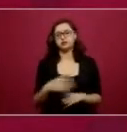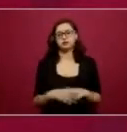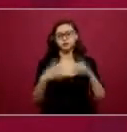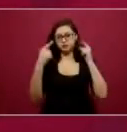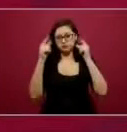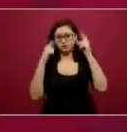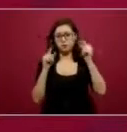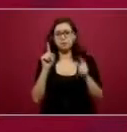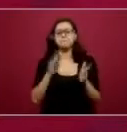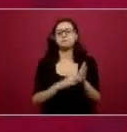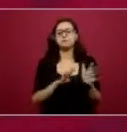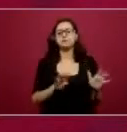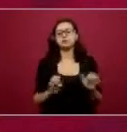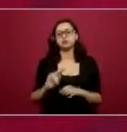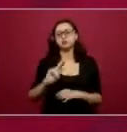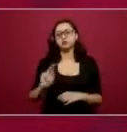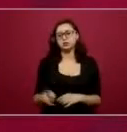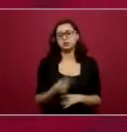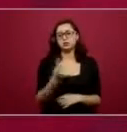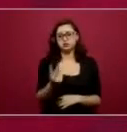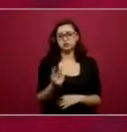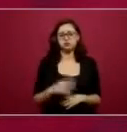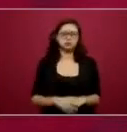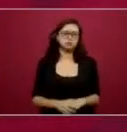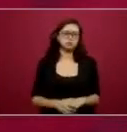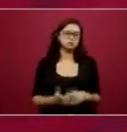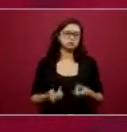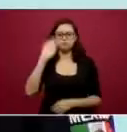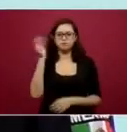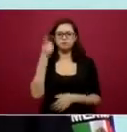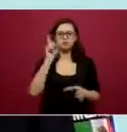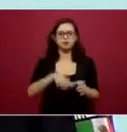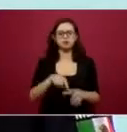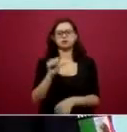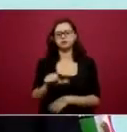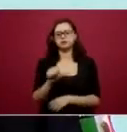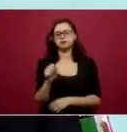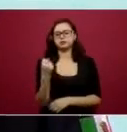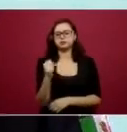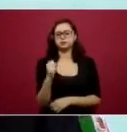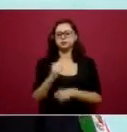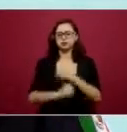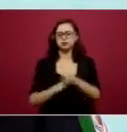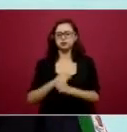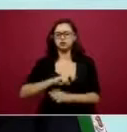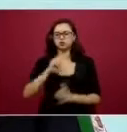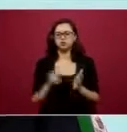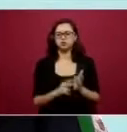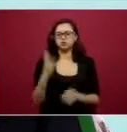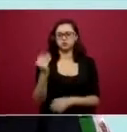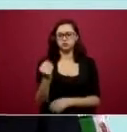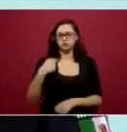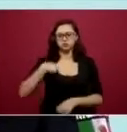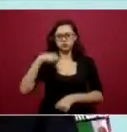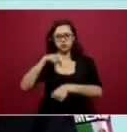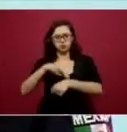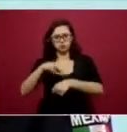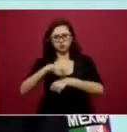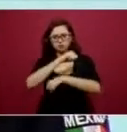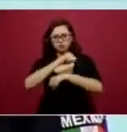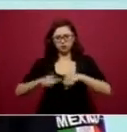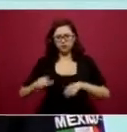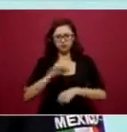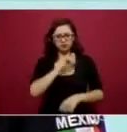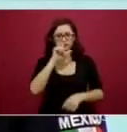Mariel, el general de Brigada, diplomado de Estado Mayor de la Secretaría de la Defensa Nacional, Xicotentla de Azolula